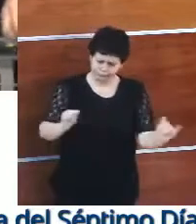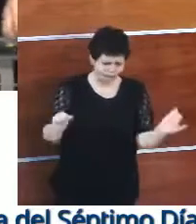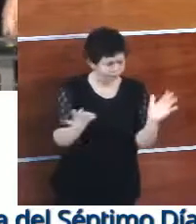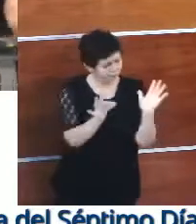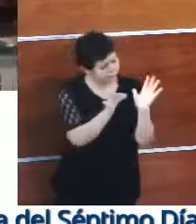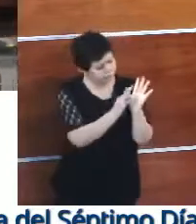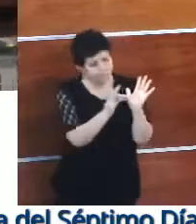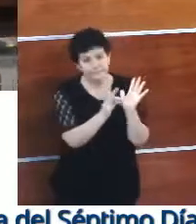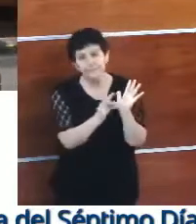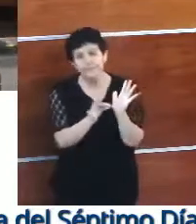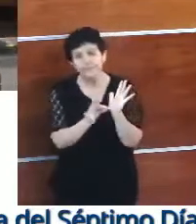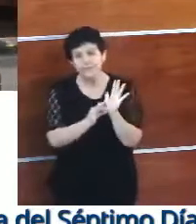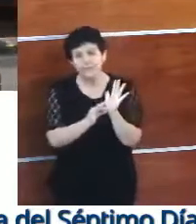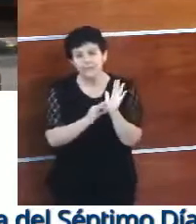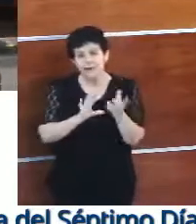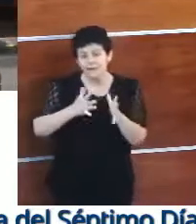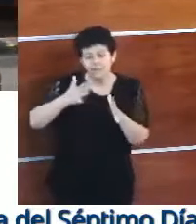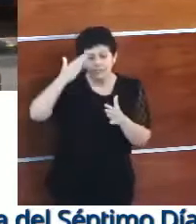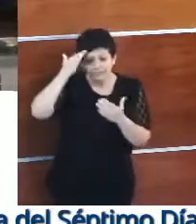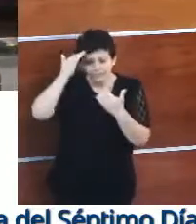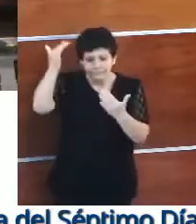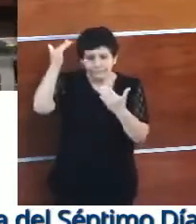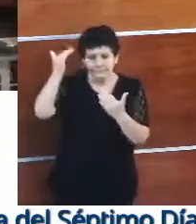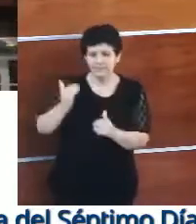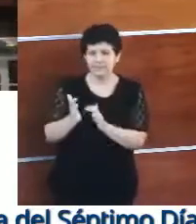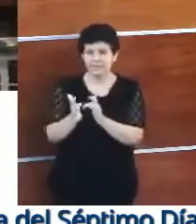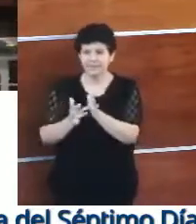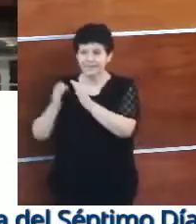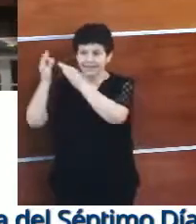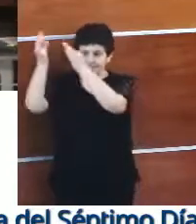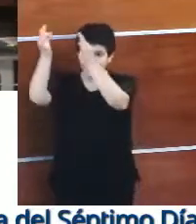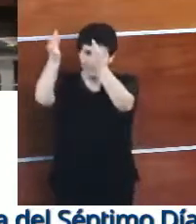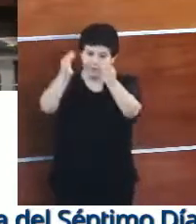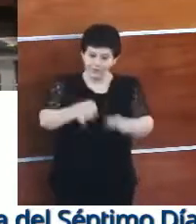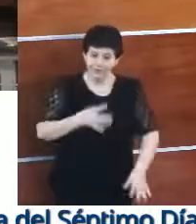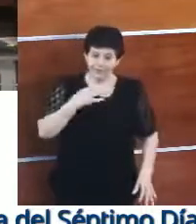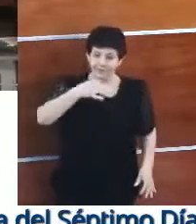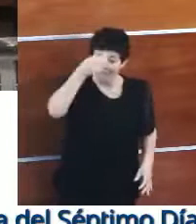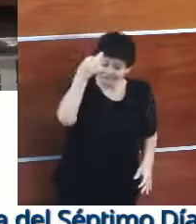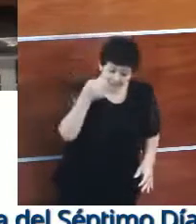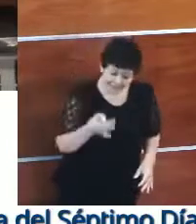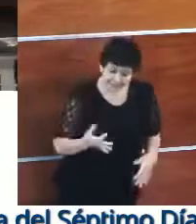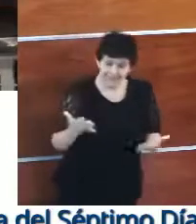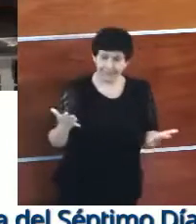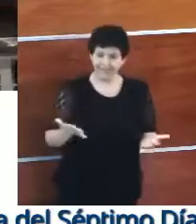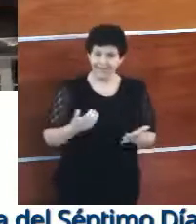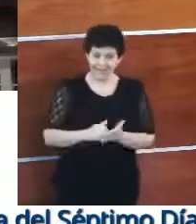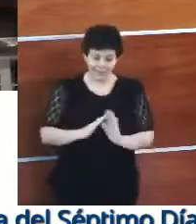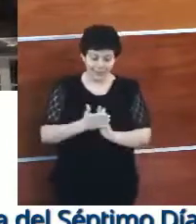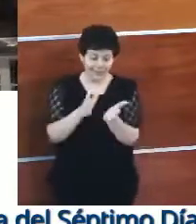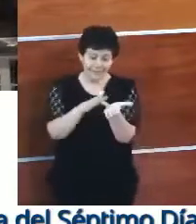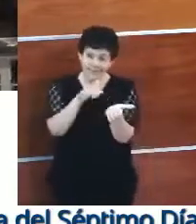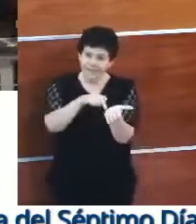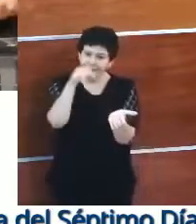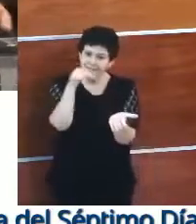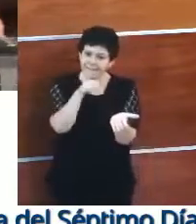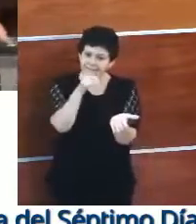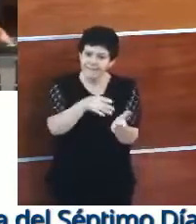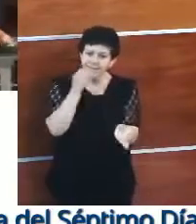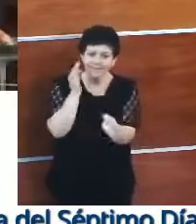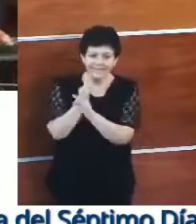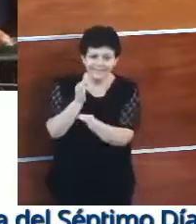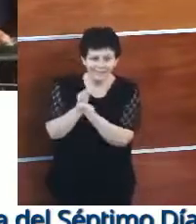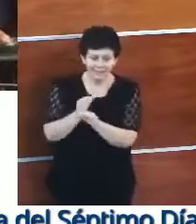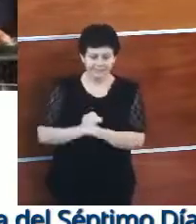textos, hace que esta creencia nuestra de la segunda venida sea prominente y sea sustentada por medio de la palabra de Dios. Y